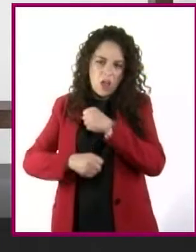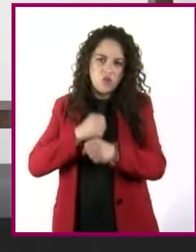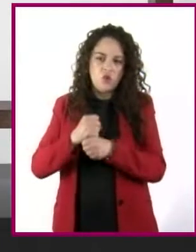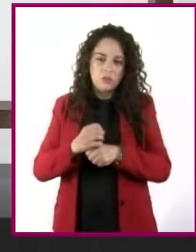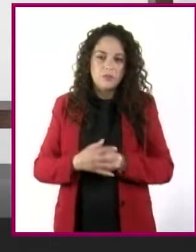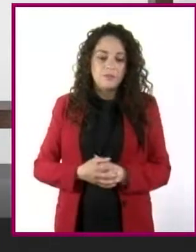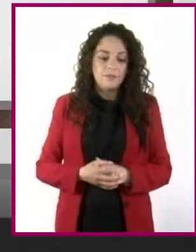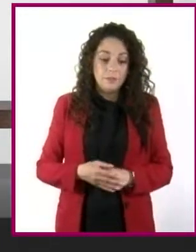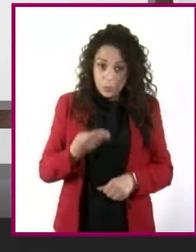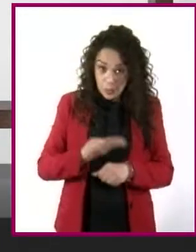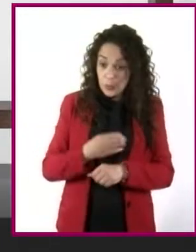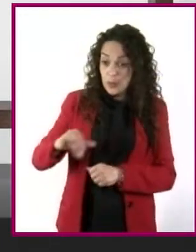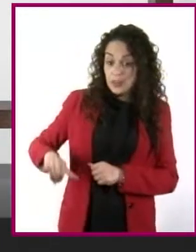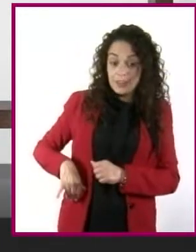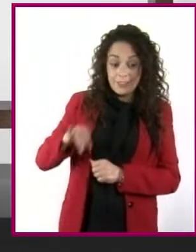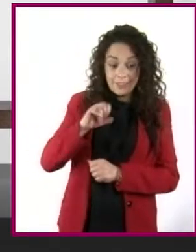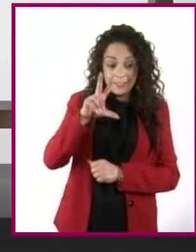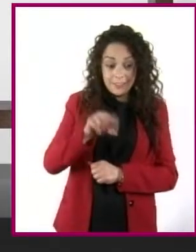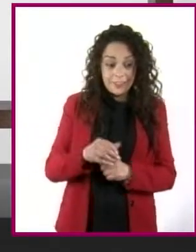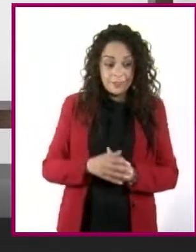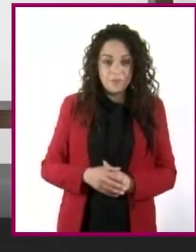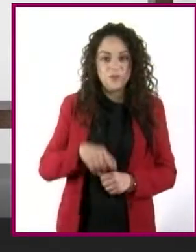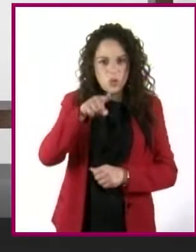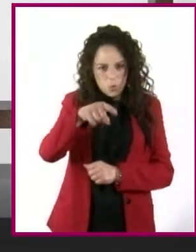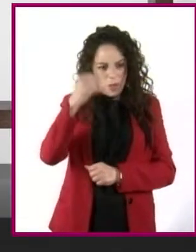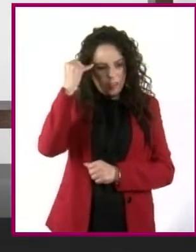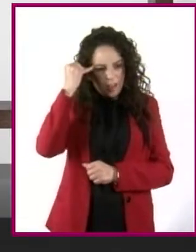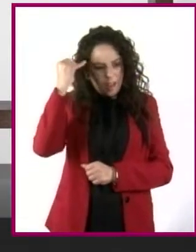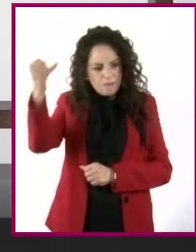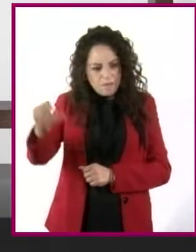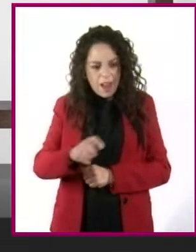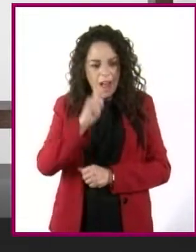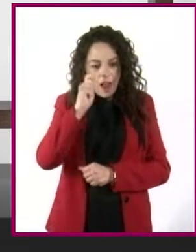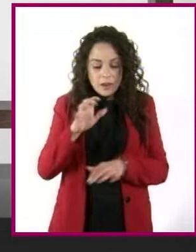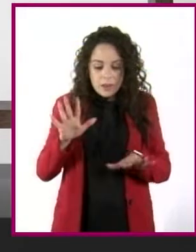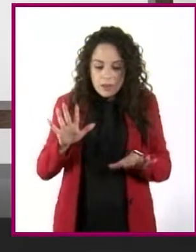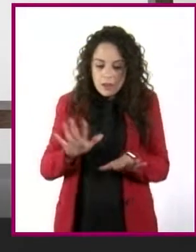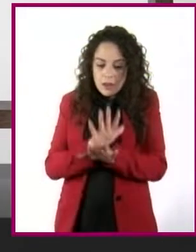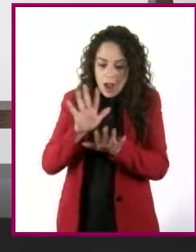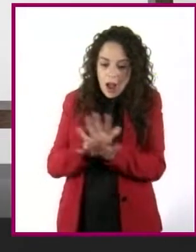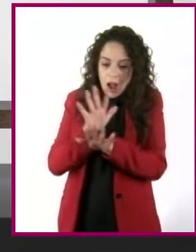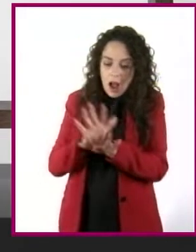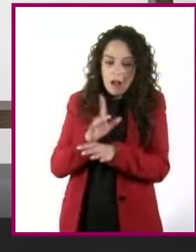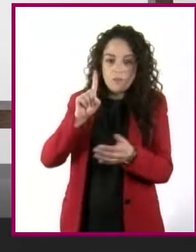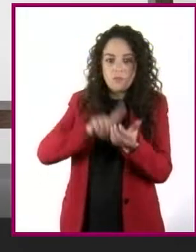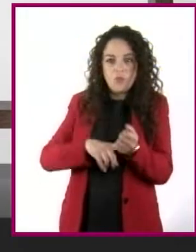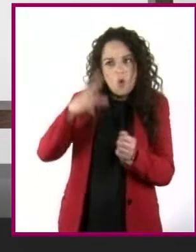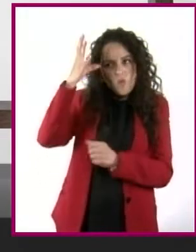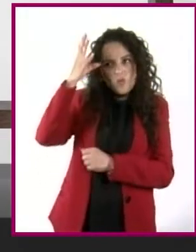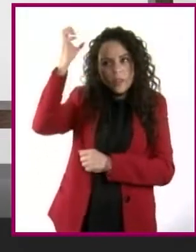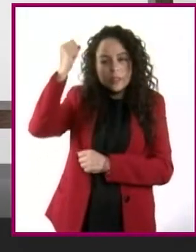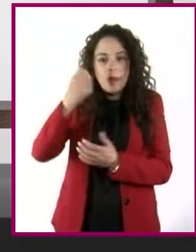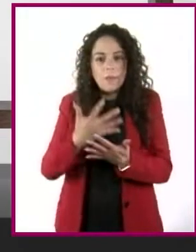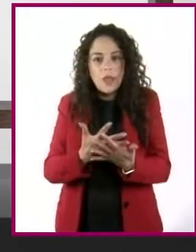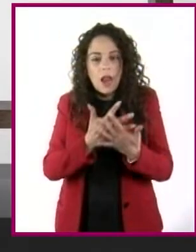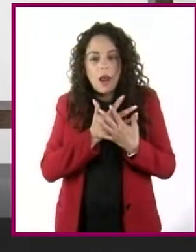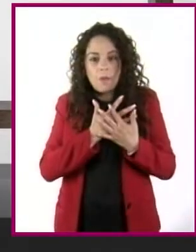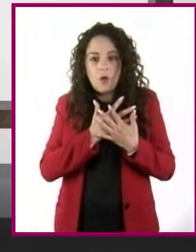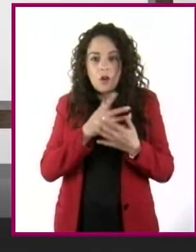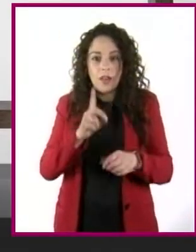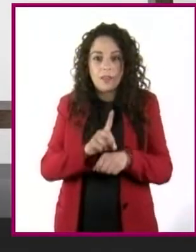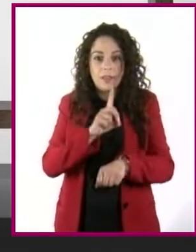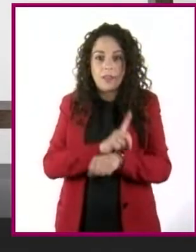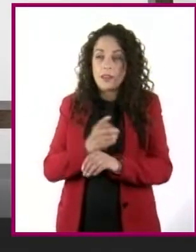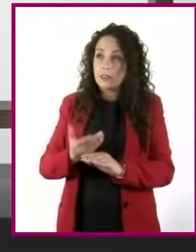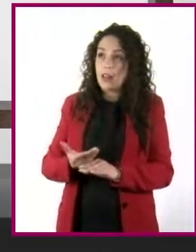Interesante, ¿no? Hasta este punto, ¿te habrías imaginado la gran metamorfosis que ha experimentado el concepto del amor desde que se construye a partir